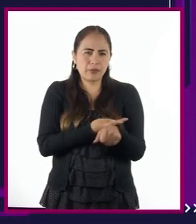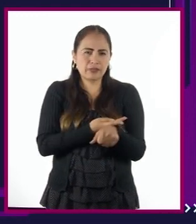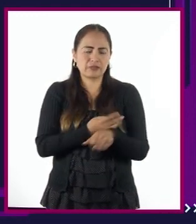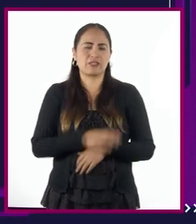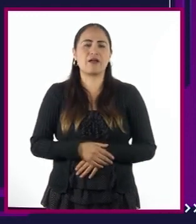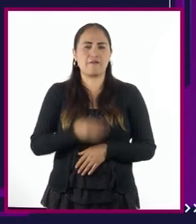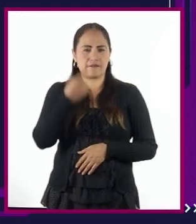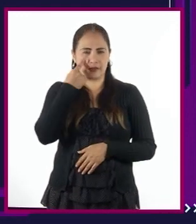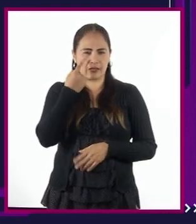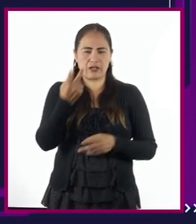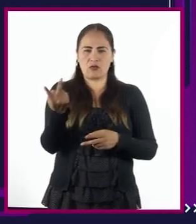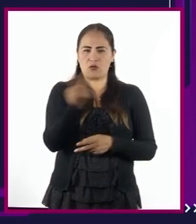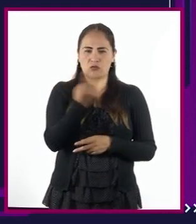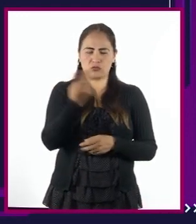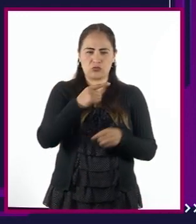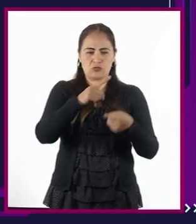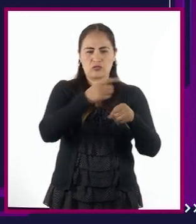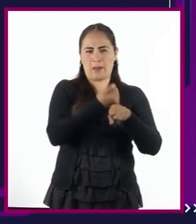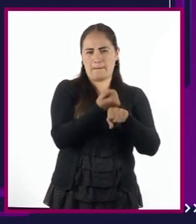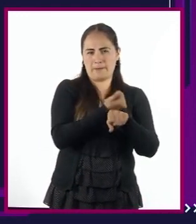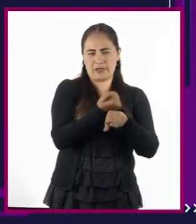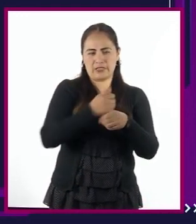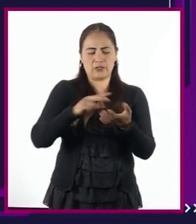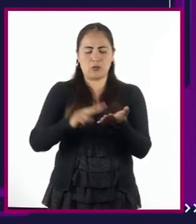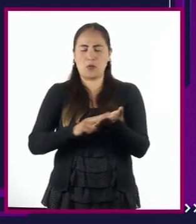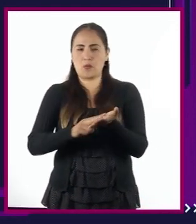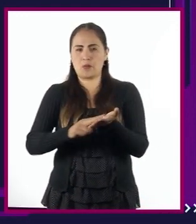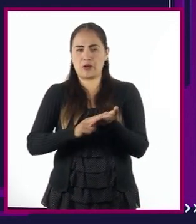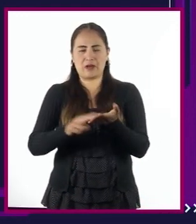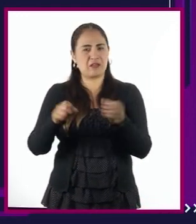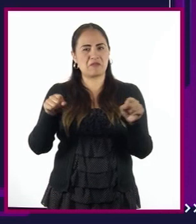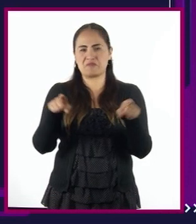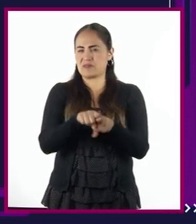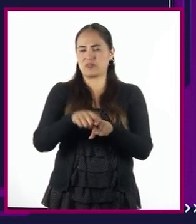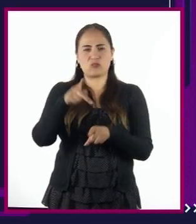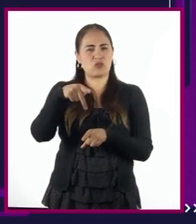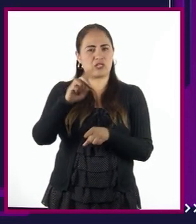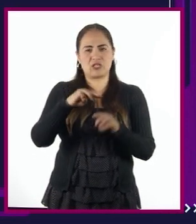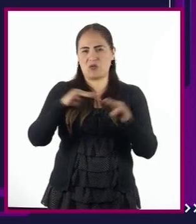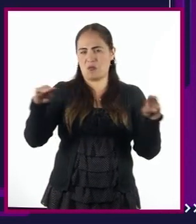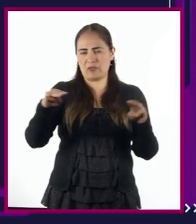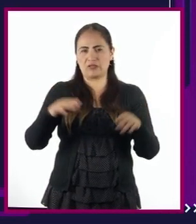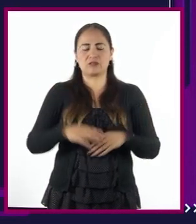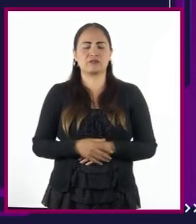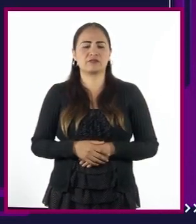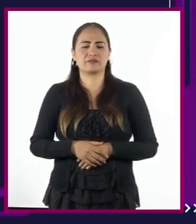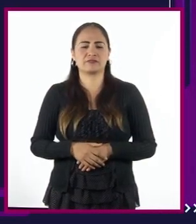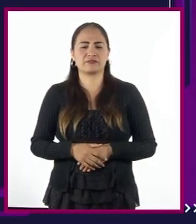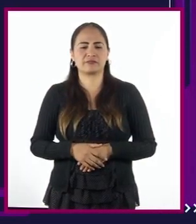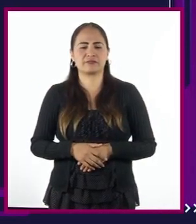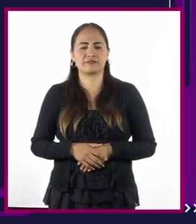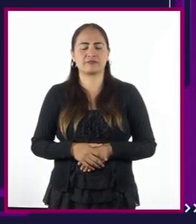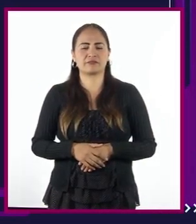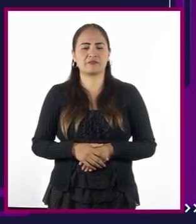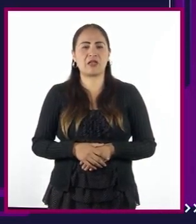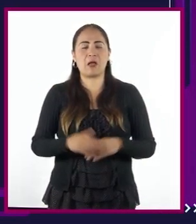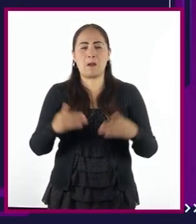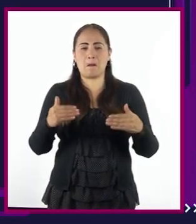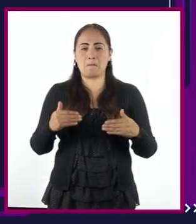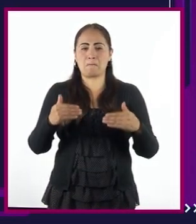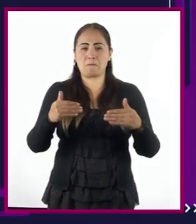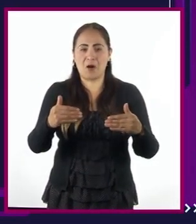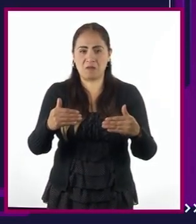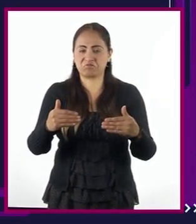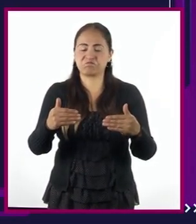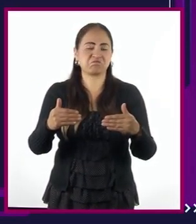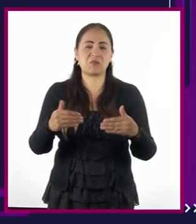dos gráficas se mantienen fijas en los kilómetros recorridos, es decir, ya no avanzan, sin